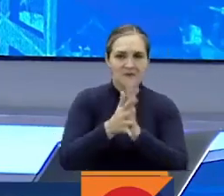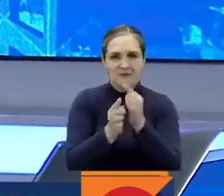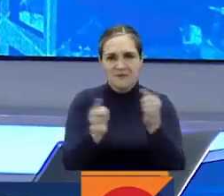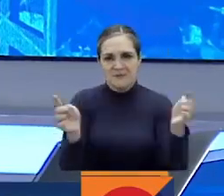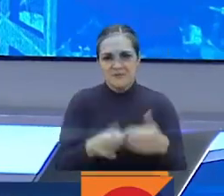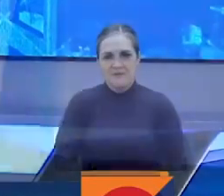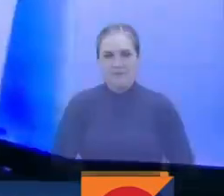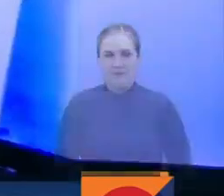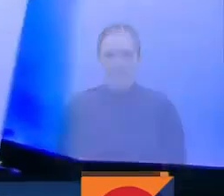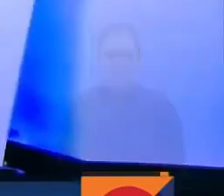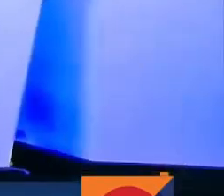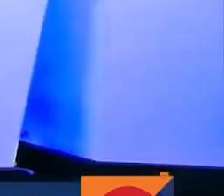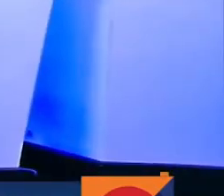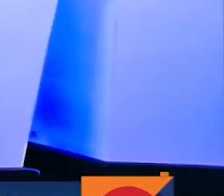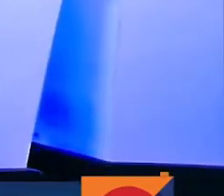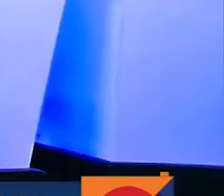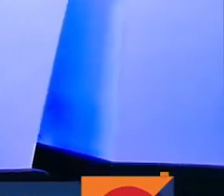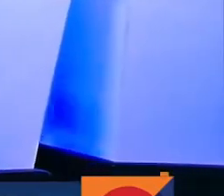información.